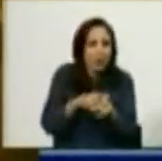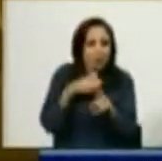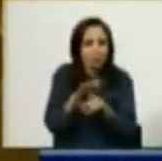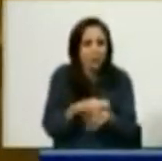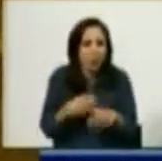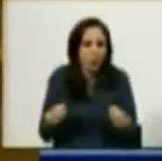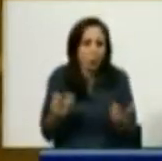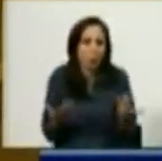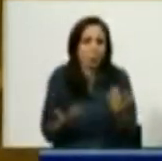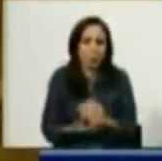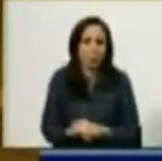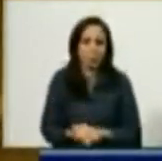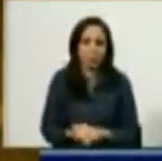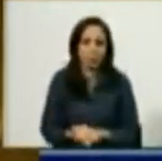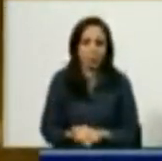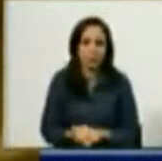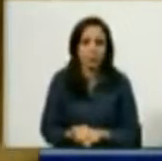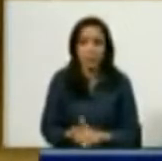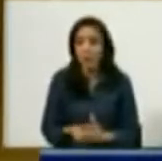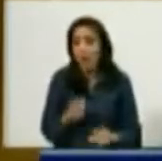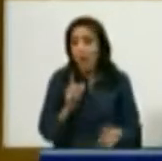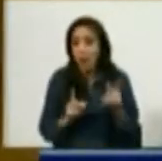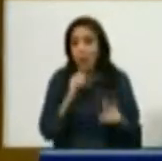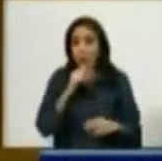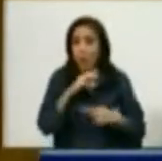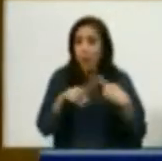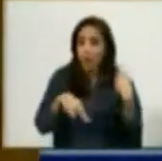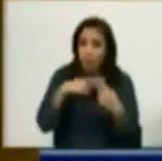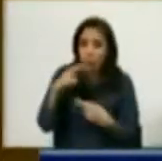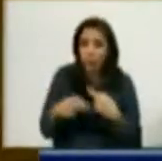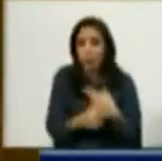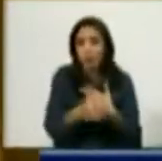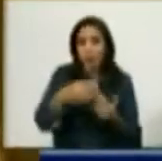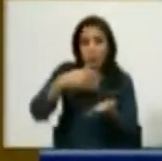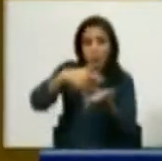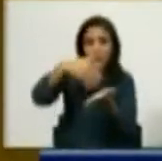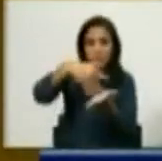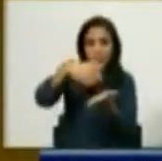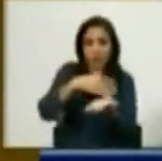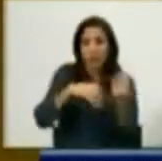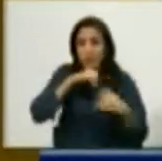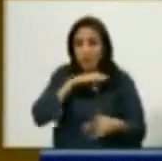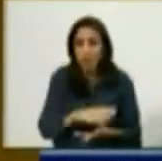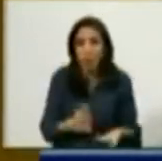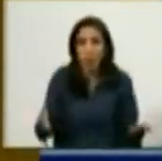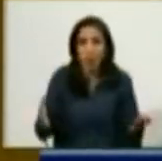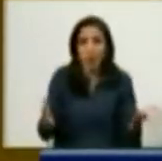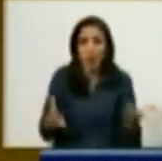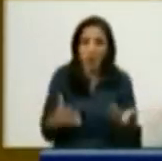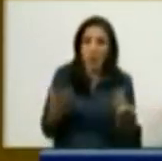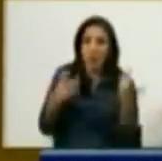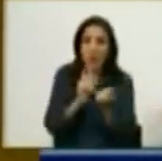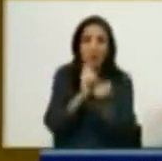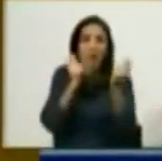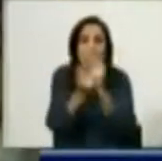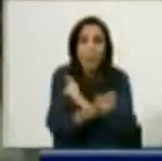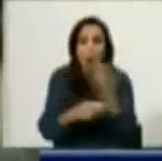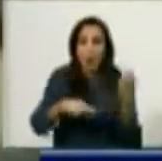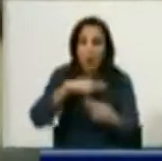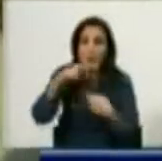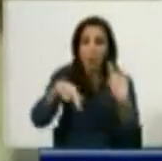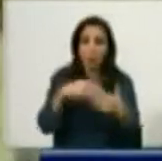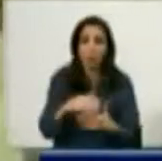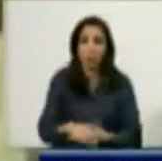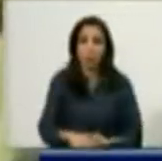social y harán todo lo posible por barrer de la historia esta este proceso revolucionario